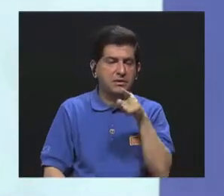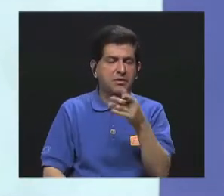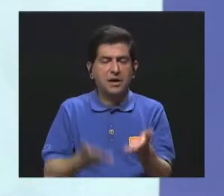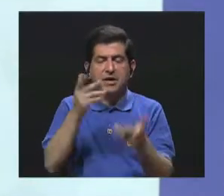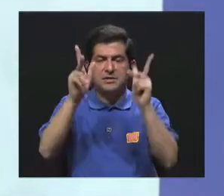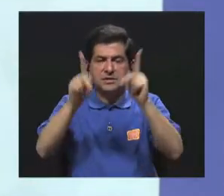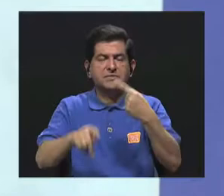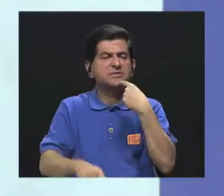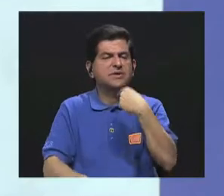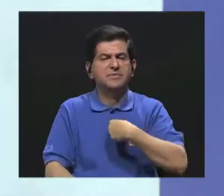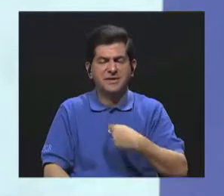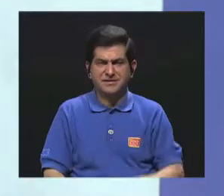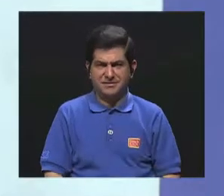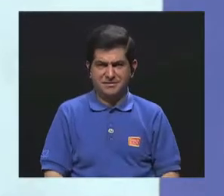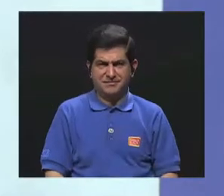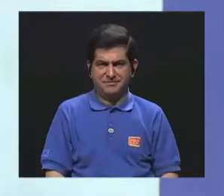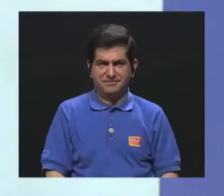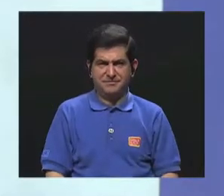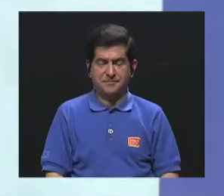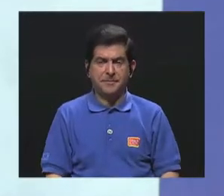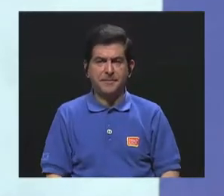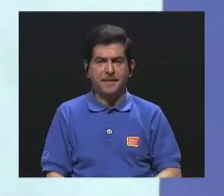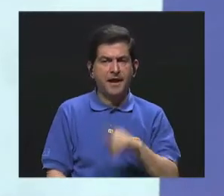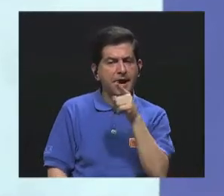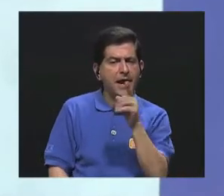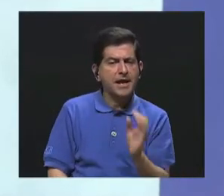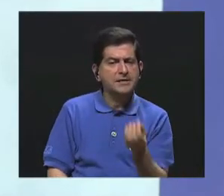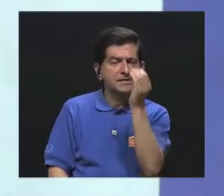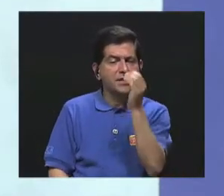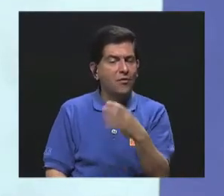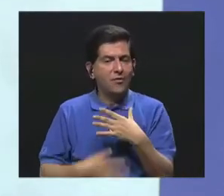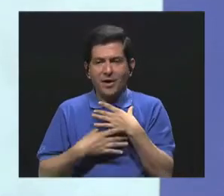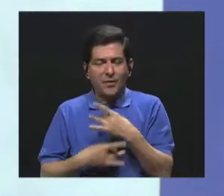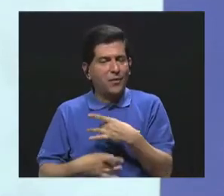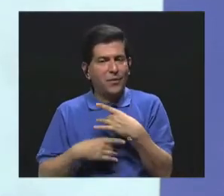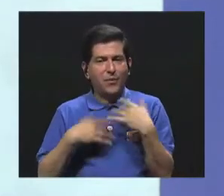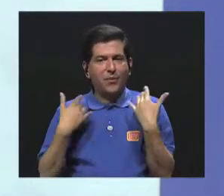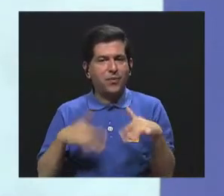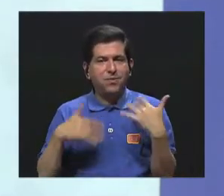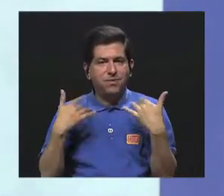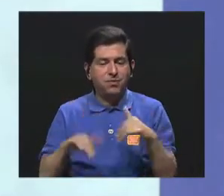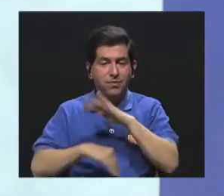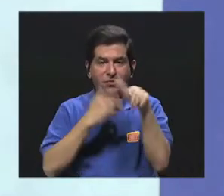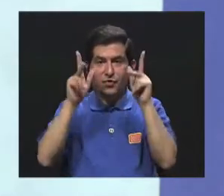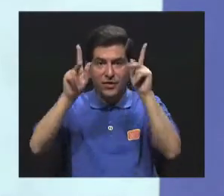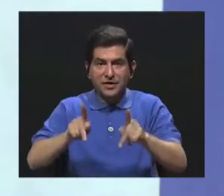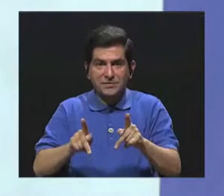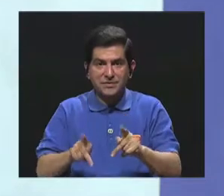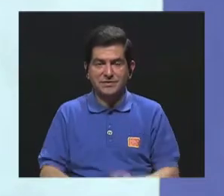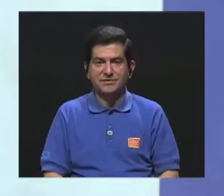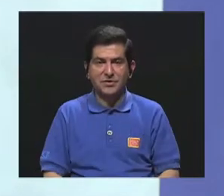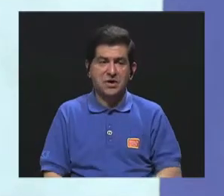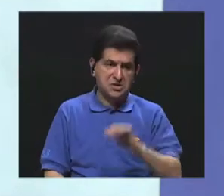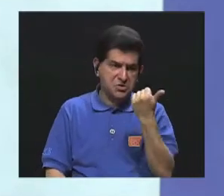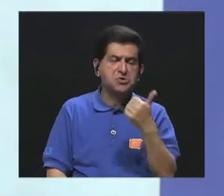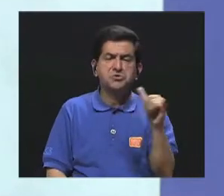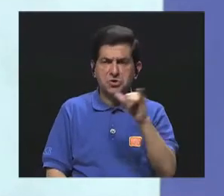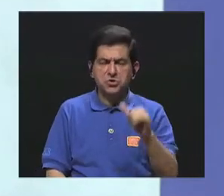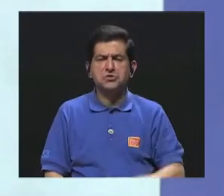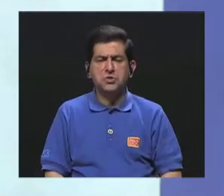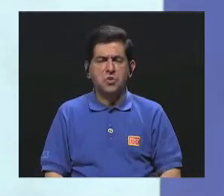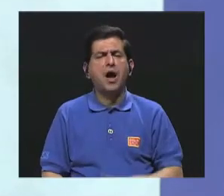la gente me decía, es que este chico cerró el show. Ajá. O sea, entonces todo el mundo, por más de que los otros también son como